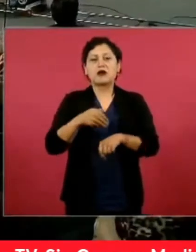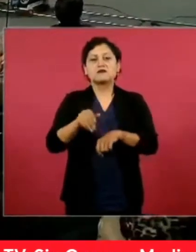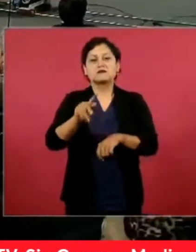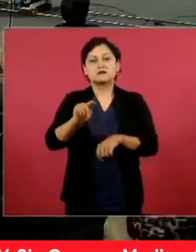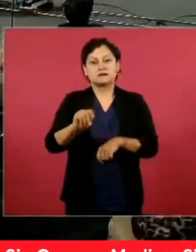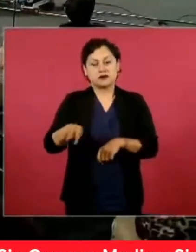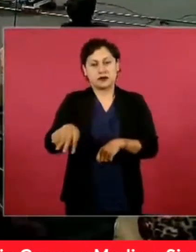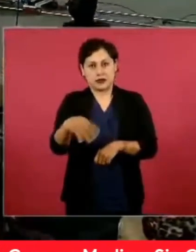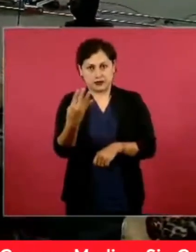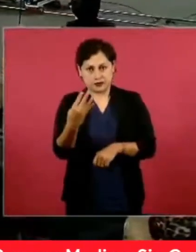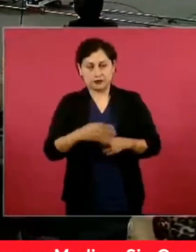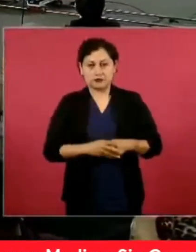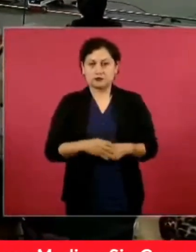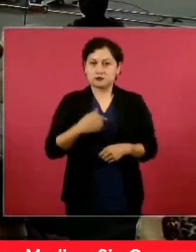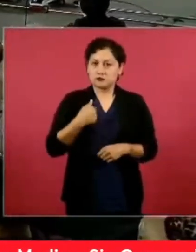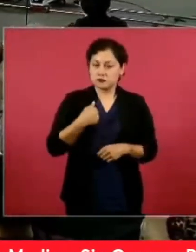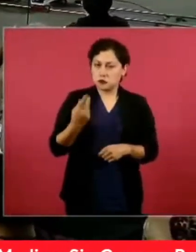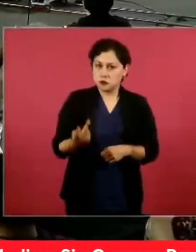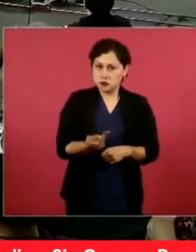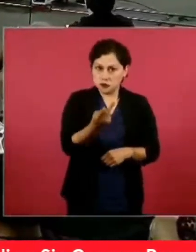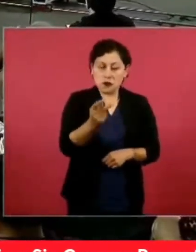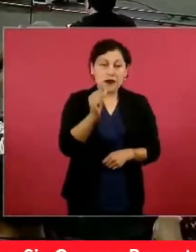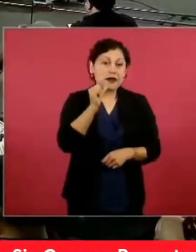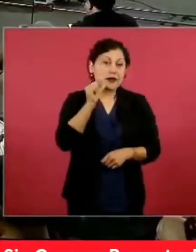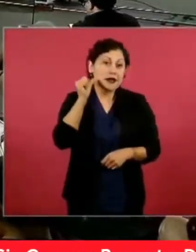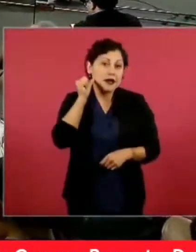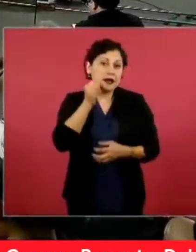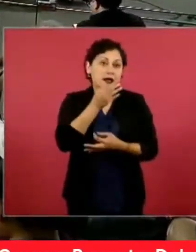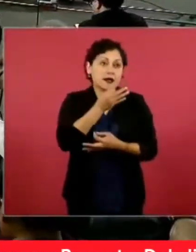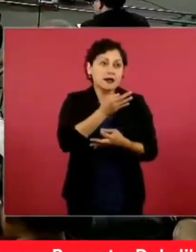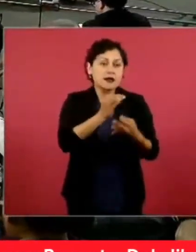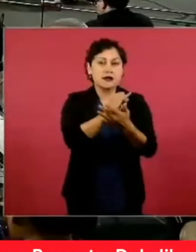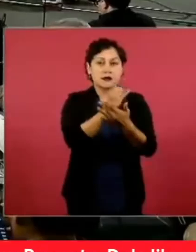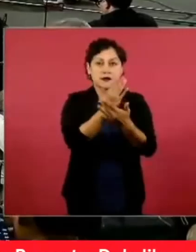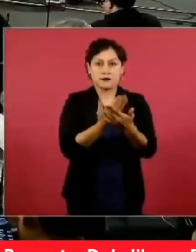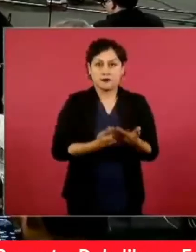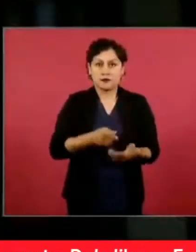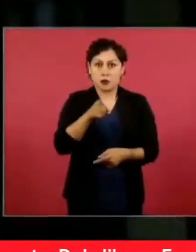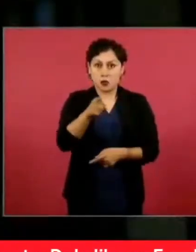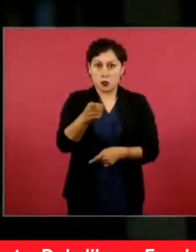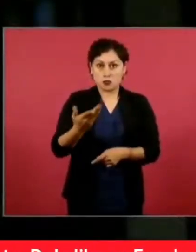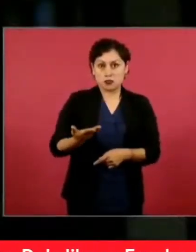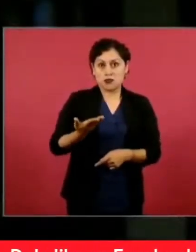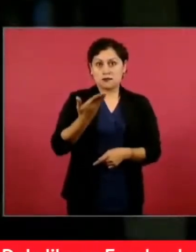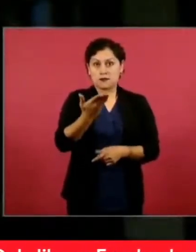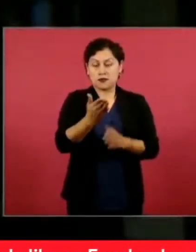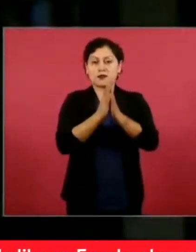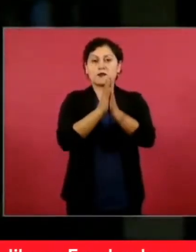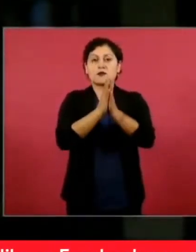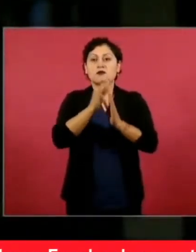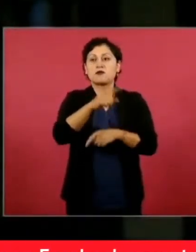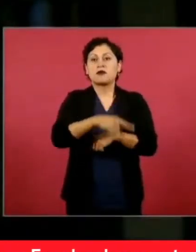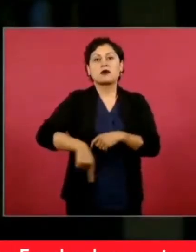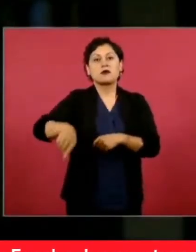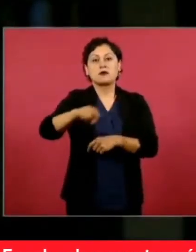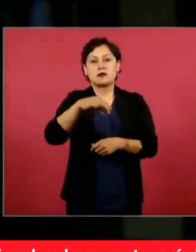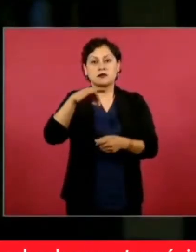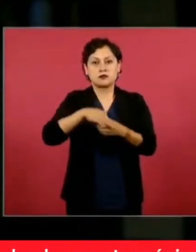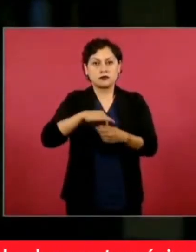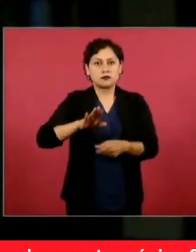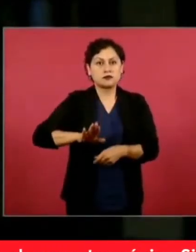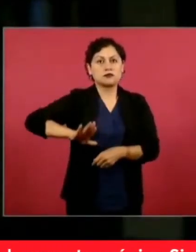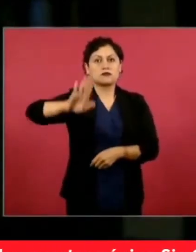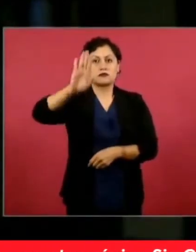presidente, en su mensaje del día de ayer, además de pedir una votación a mano alzada para hablar de la reforma al Poder